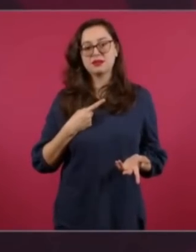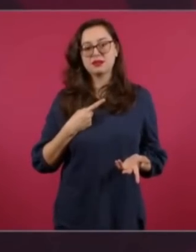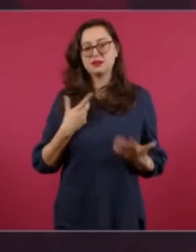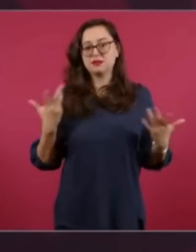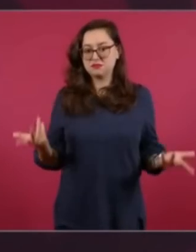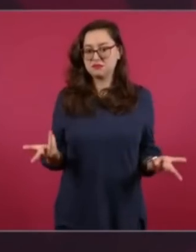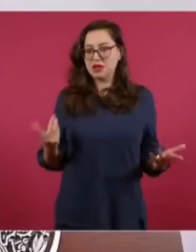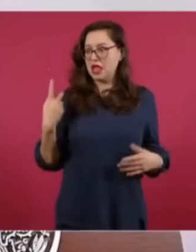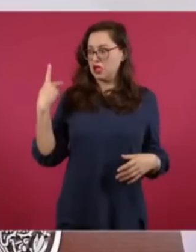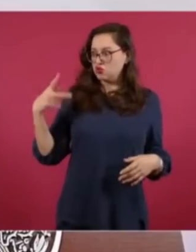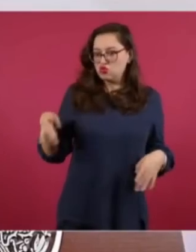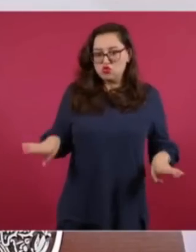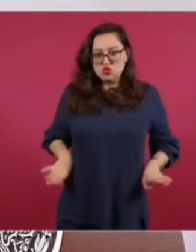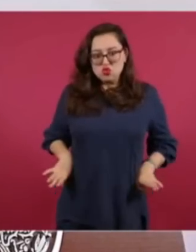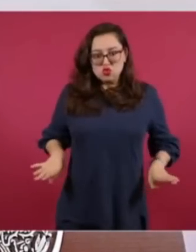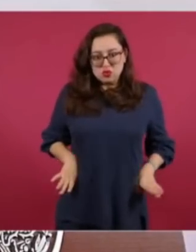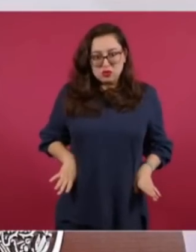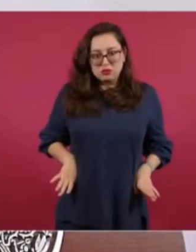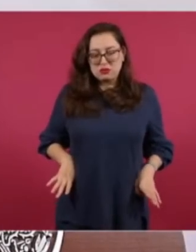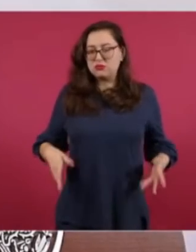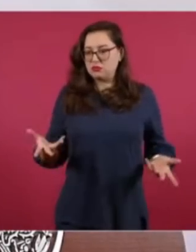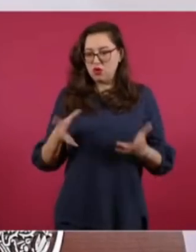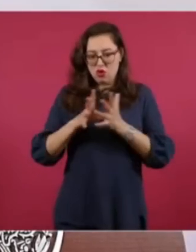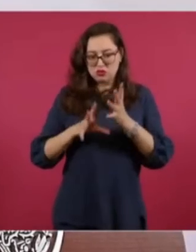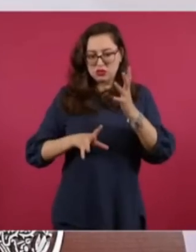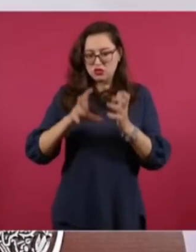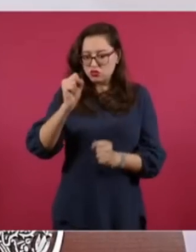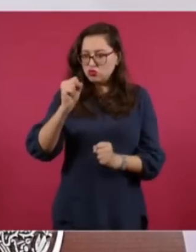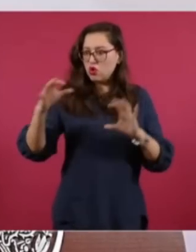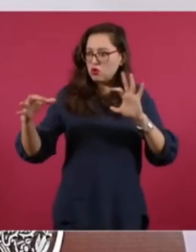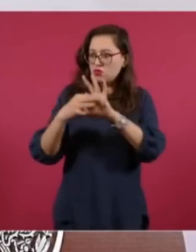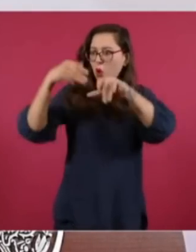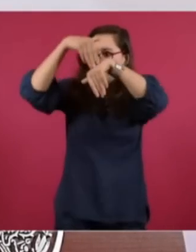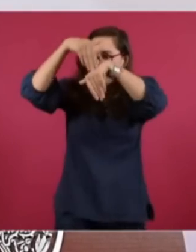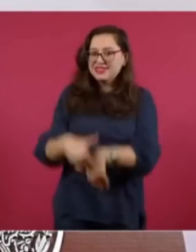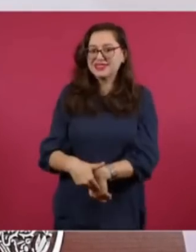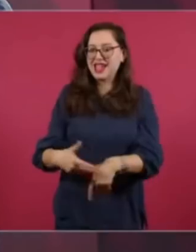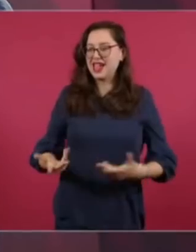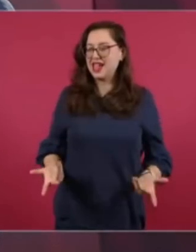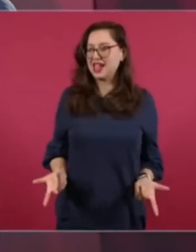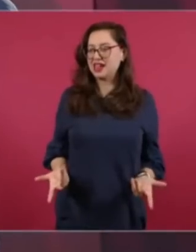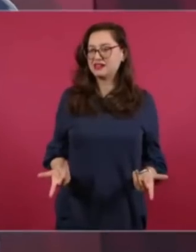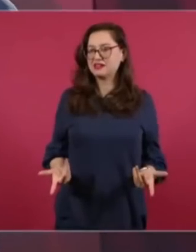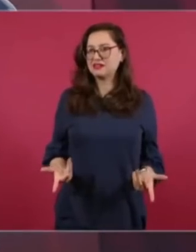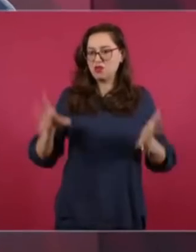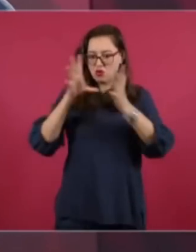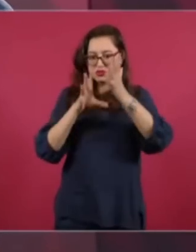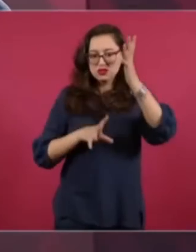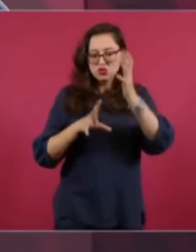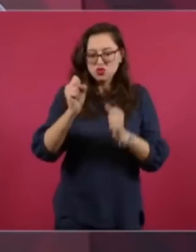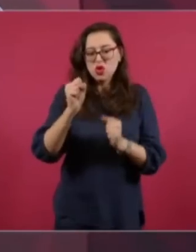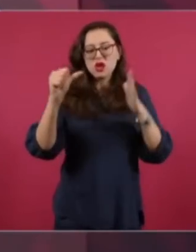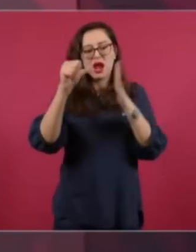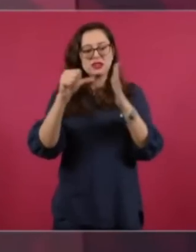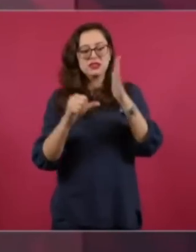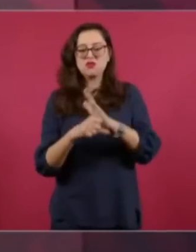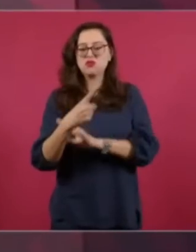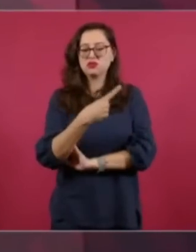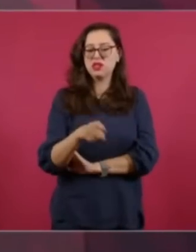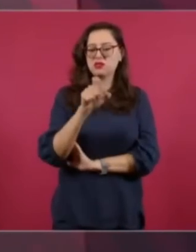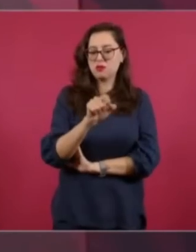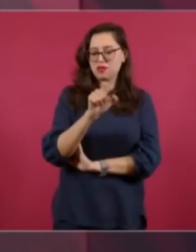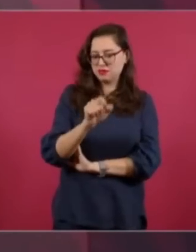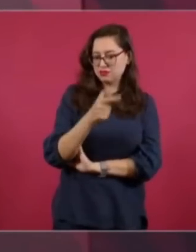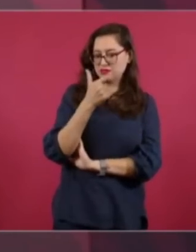su validez a la Constitución, que establece en el artículo 127